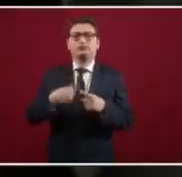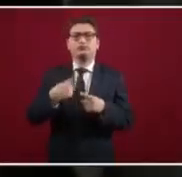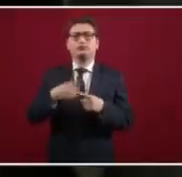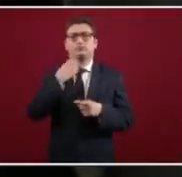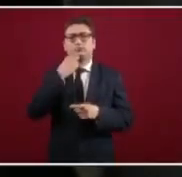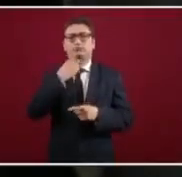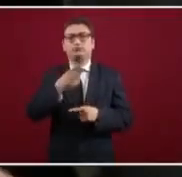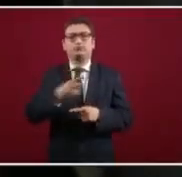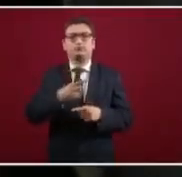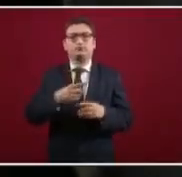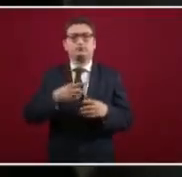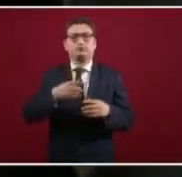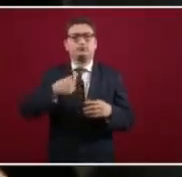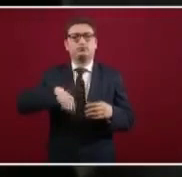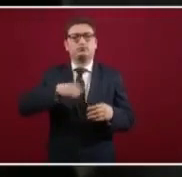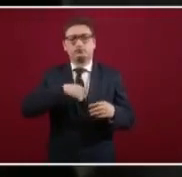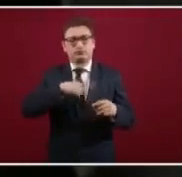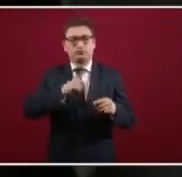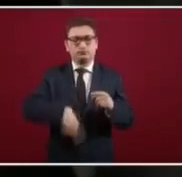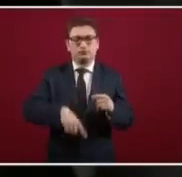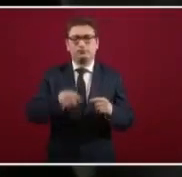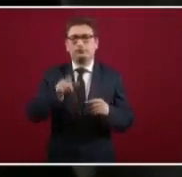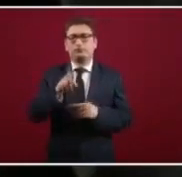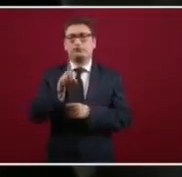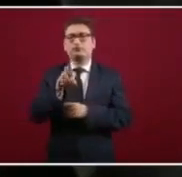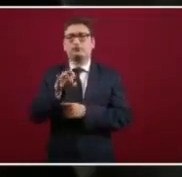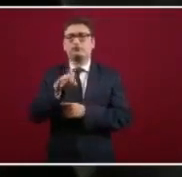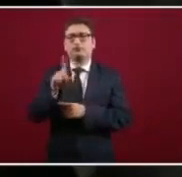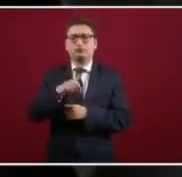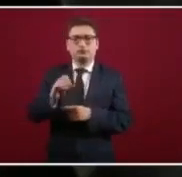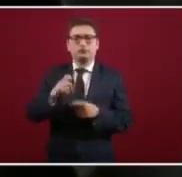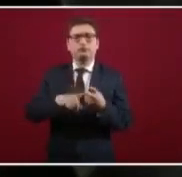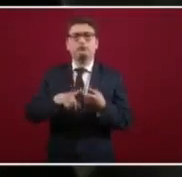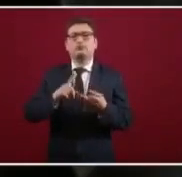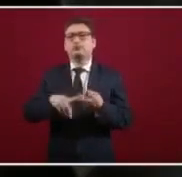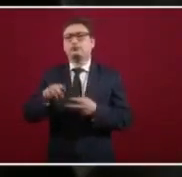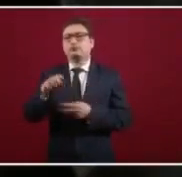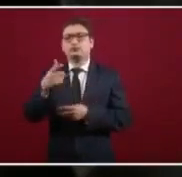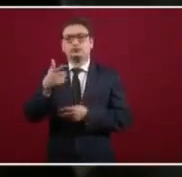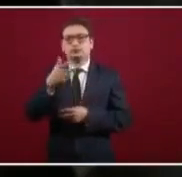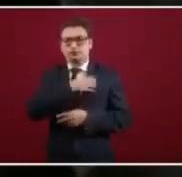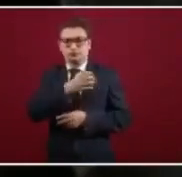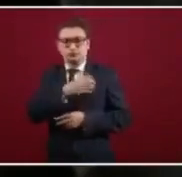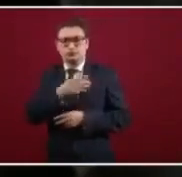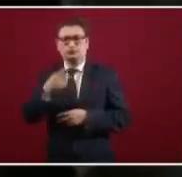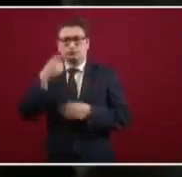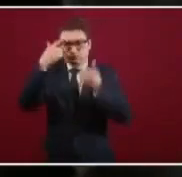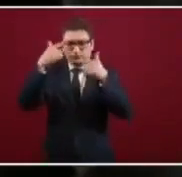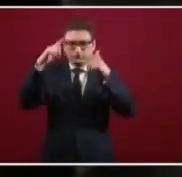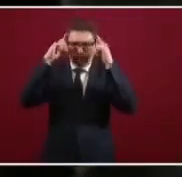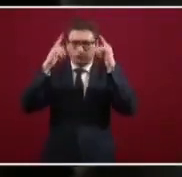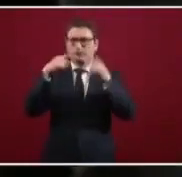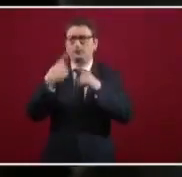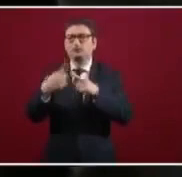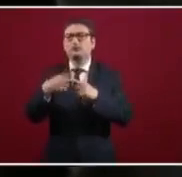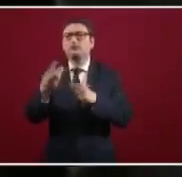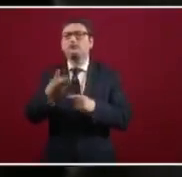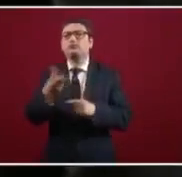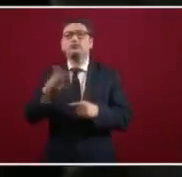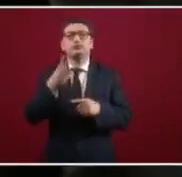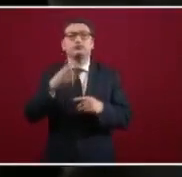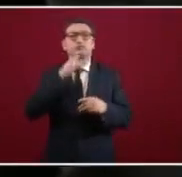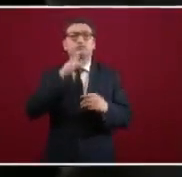dijo abortemos usted secretario durazo y secreta en general y almirante quien fue de ustedes tres quien dijo